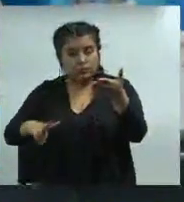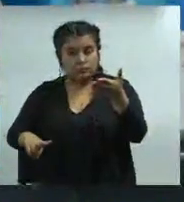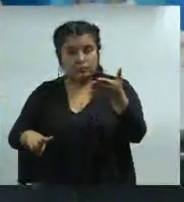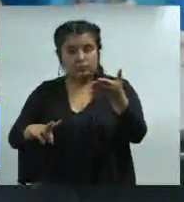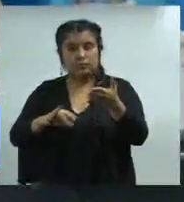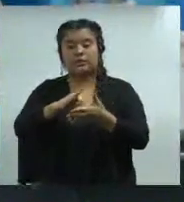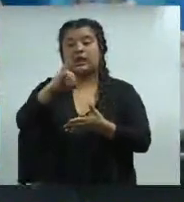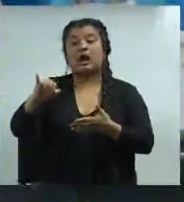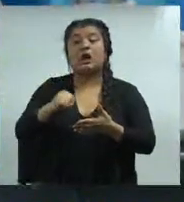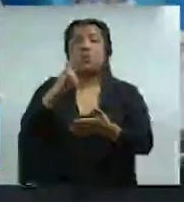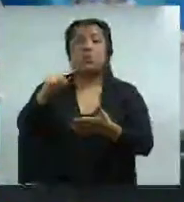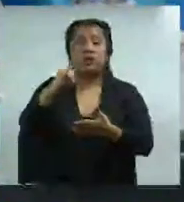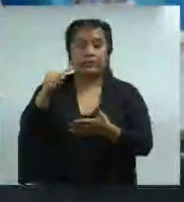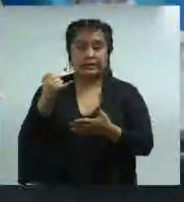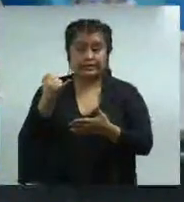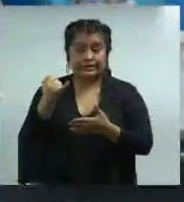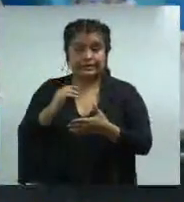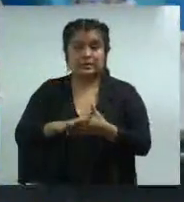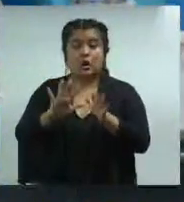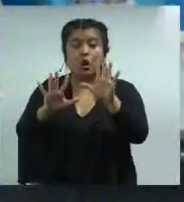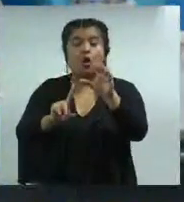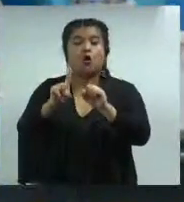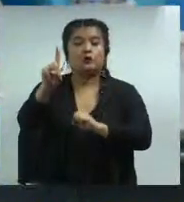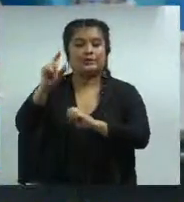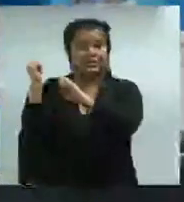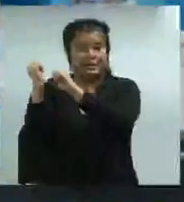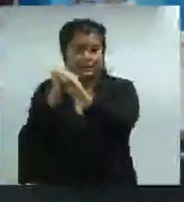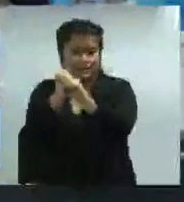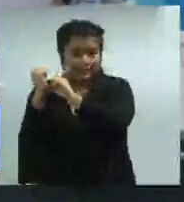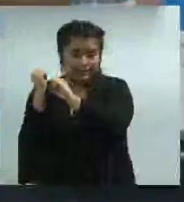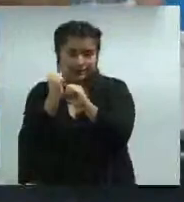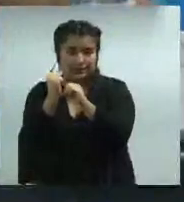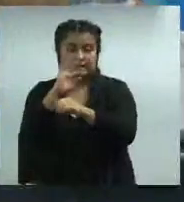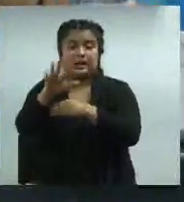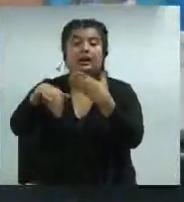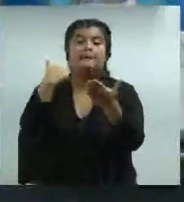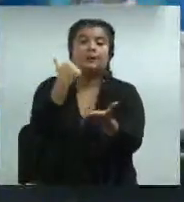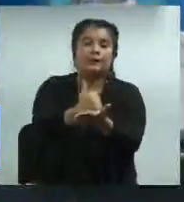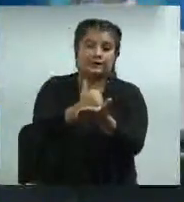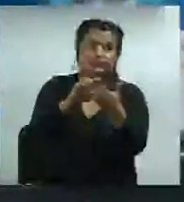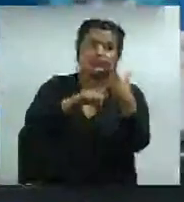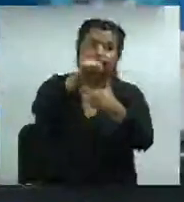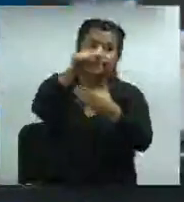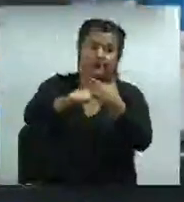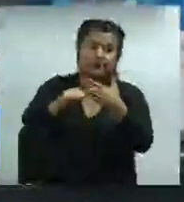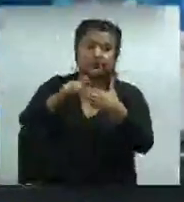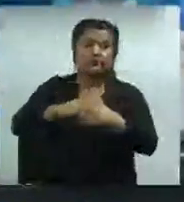el día jueves 11 de abril para su posterior discusión y aprobación.